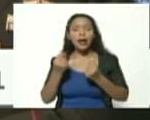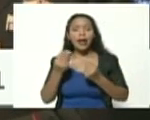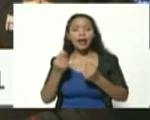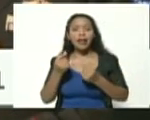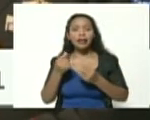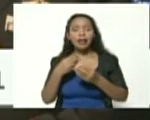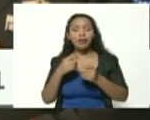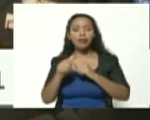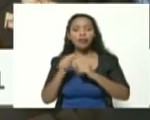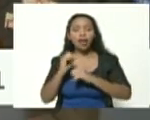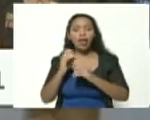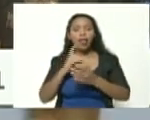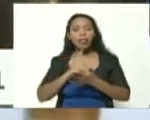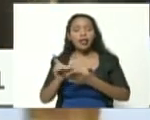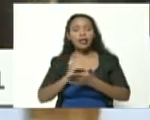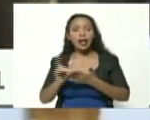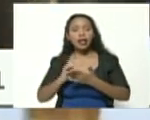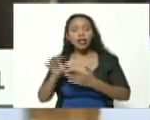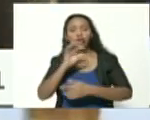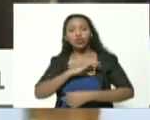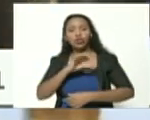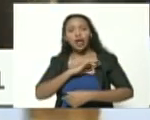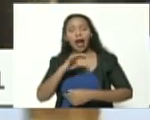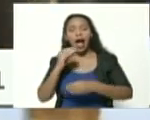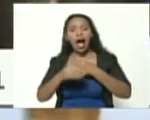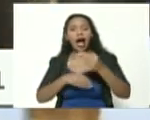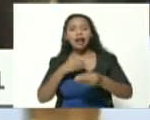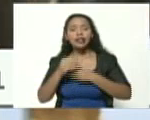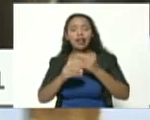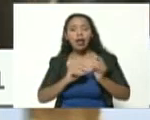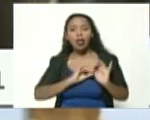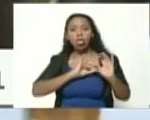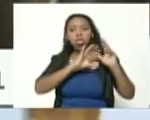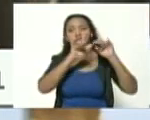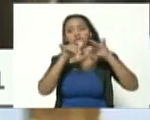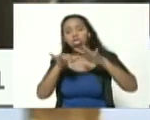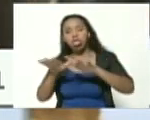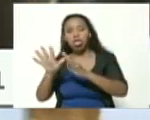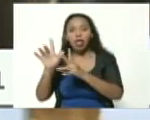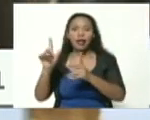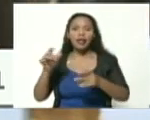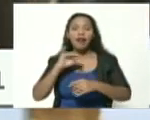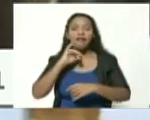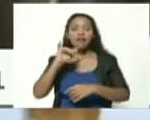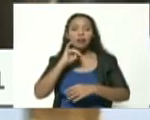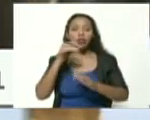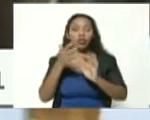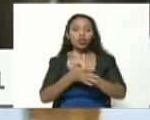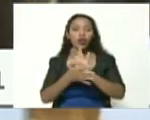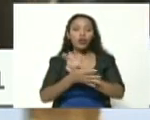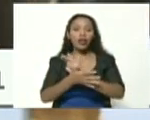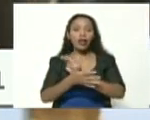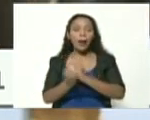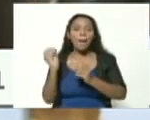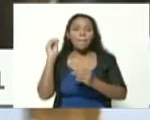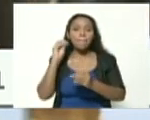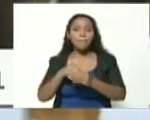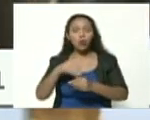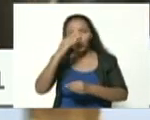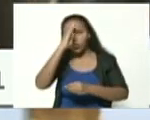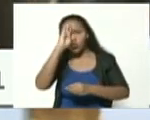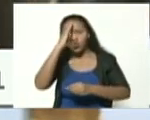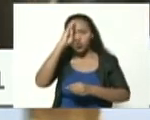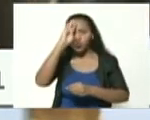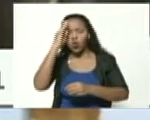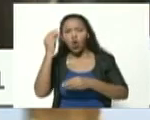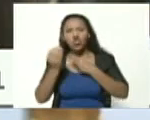digitales y redes sociales constituyen un tsunami exponencial de información e incertidumbre sobre